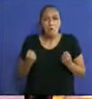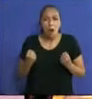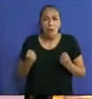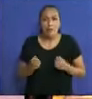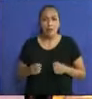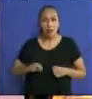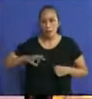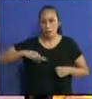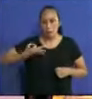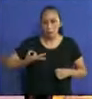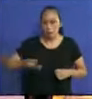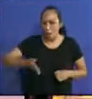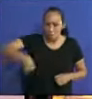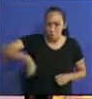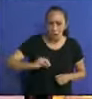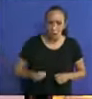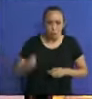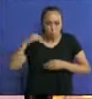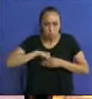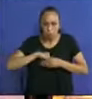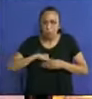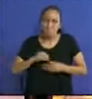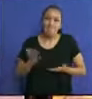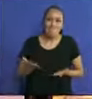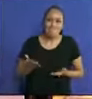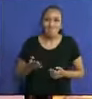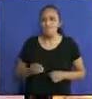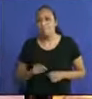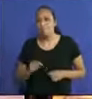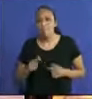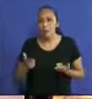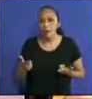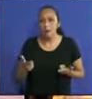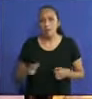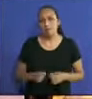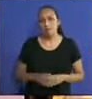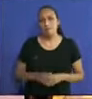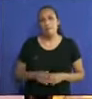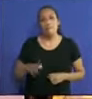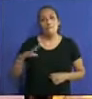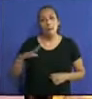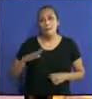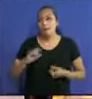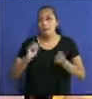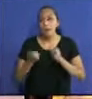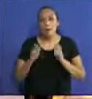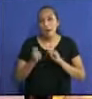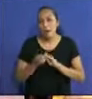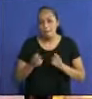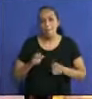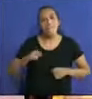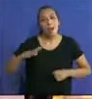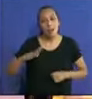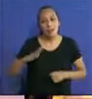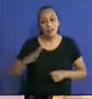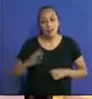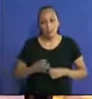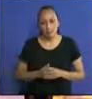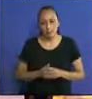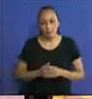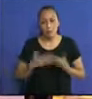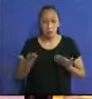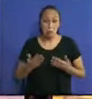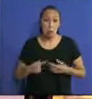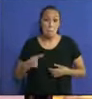y cambiar algo de ella. Estoy convencido que lo fundamental y decisivo